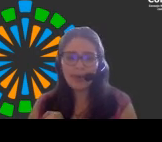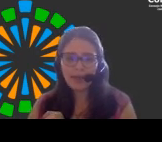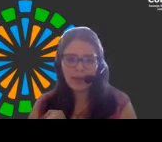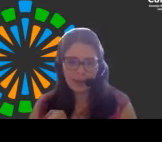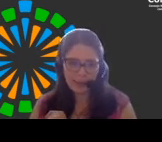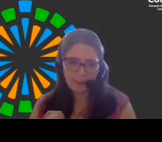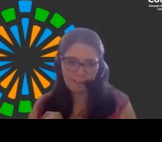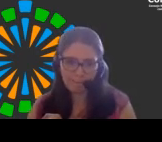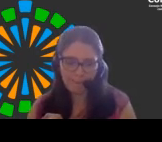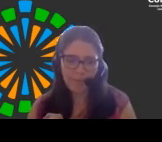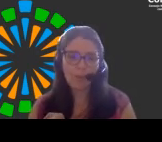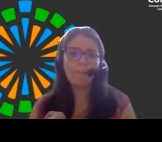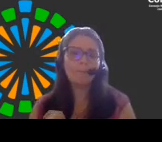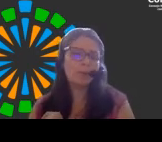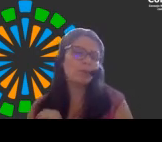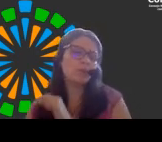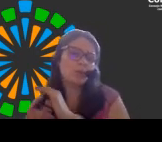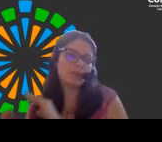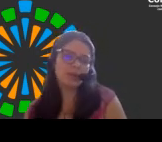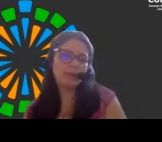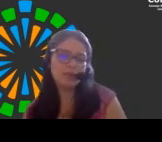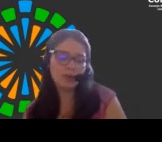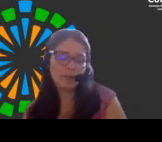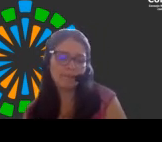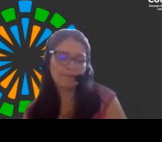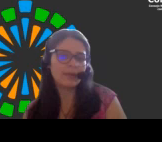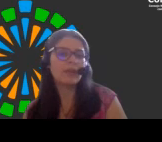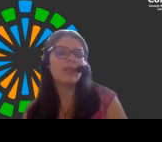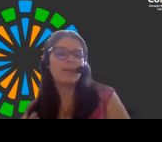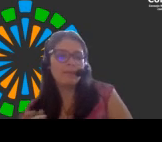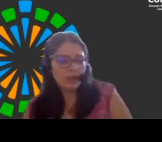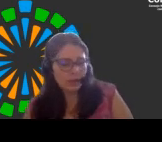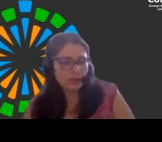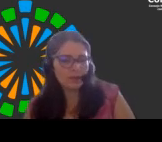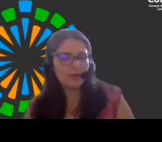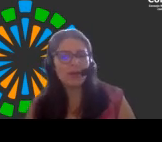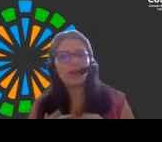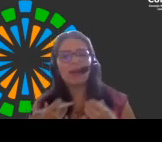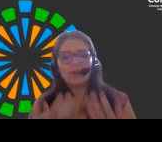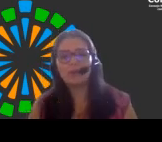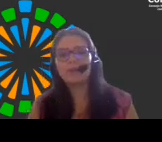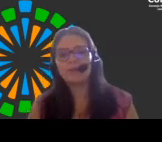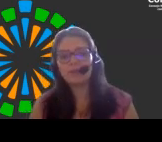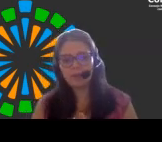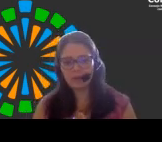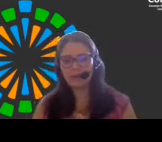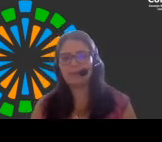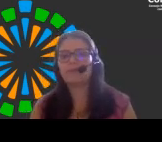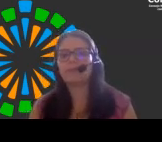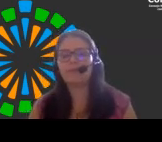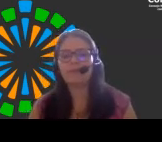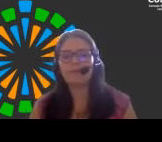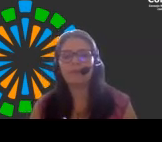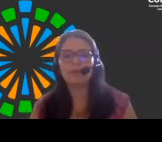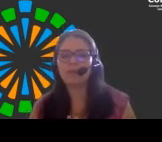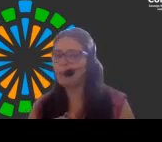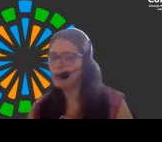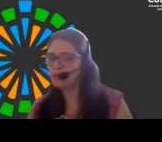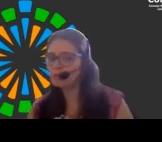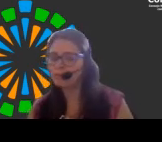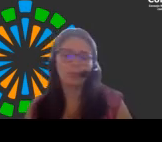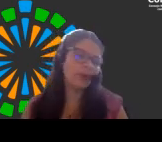se le puede negar un producto o servicio de mi negocio a una persona sorda